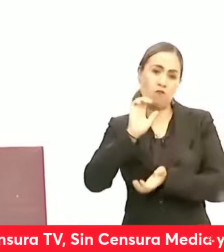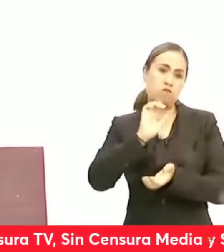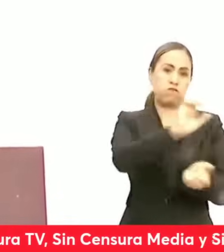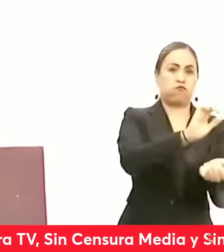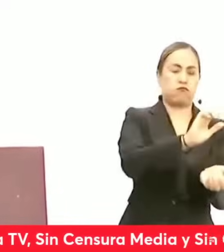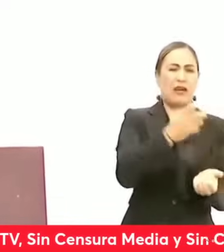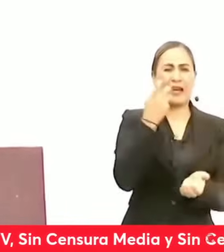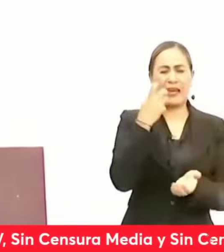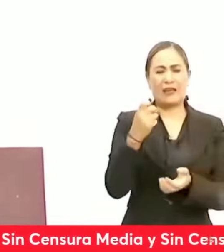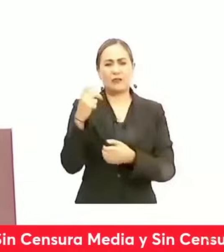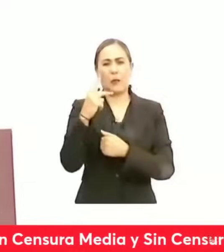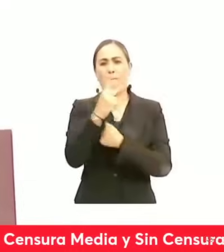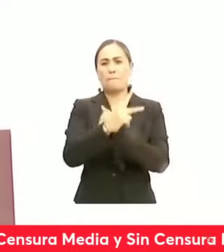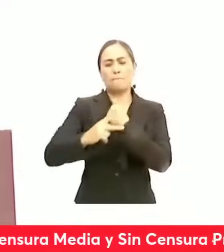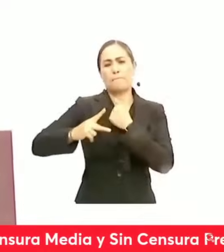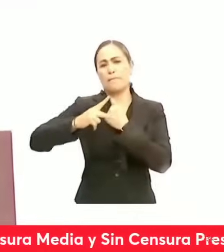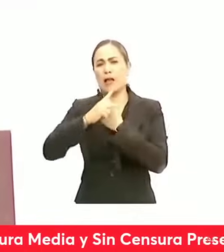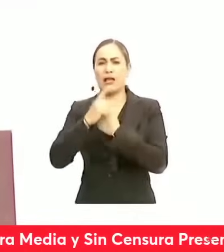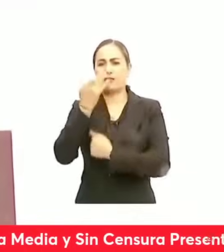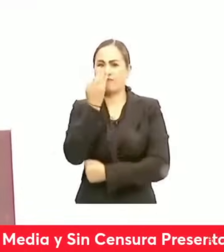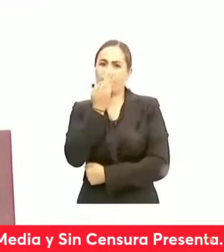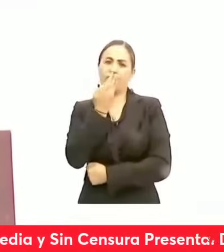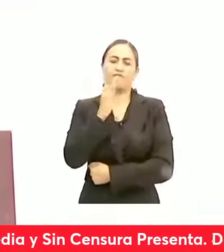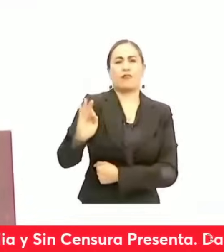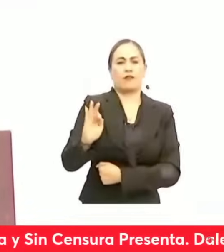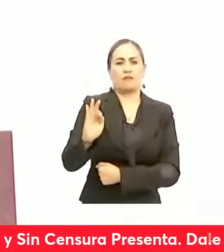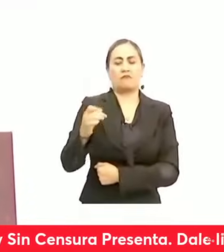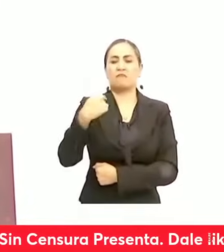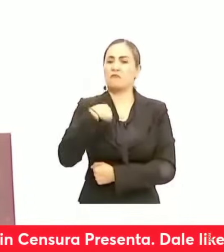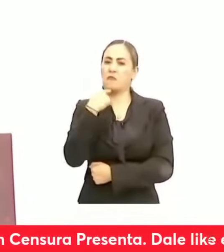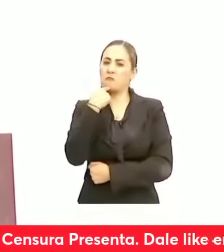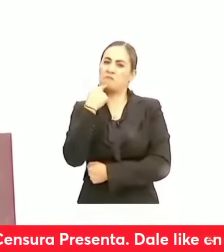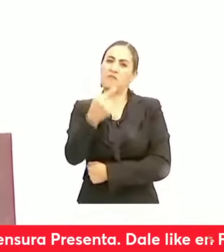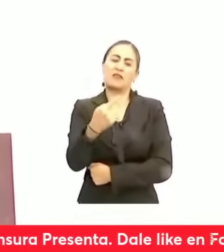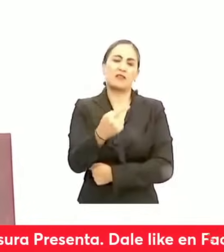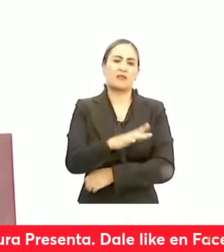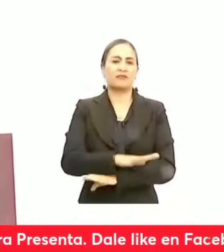la patria. He dicho.